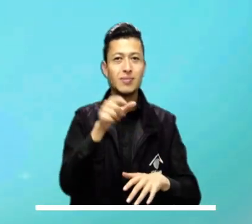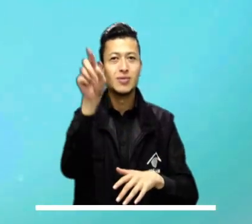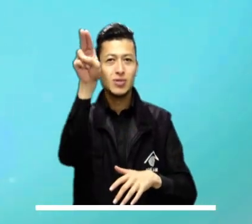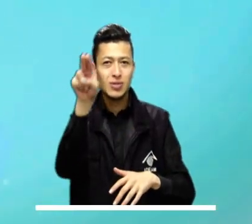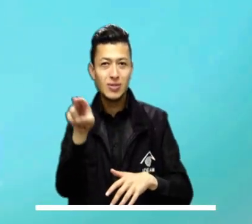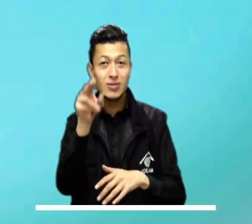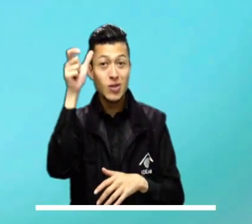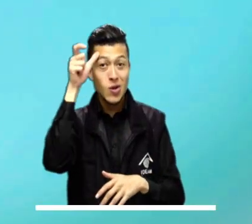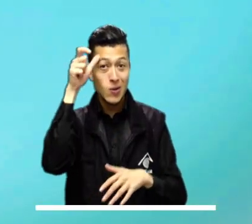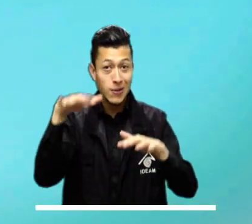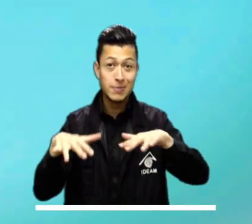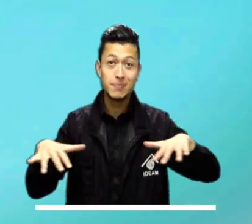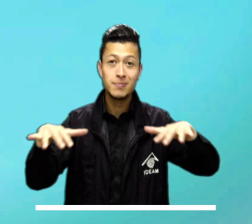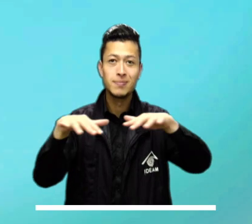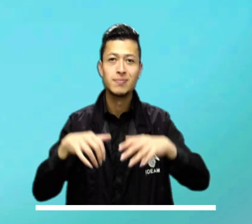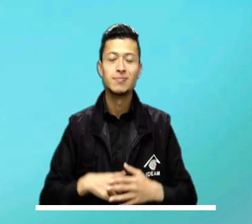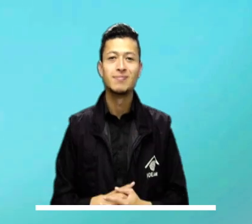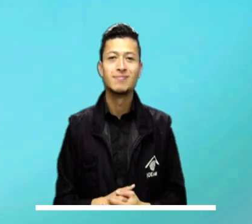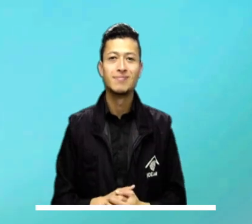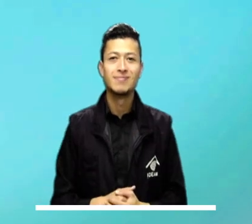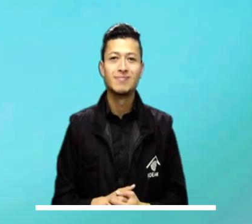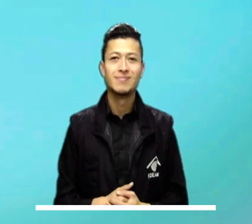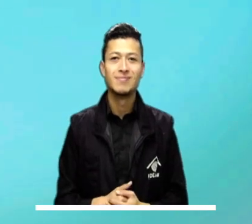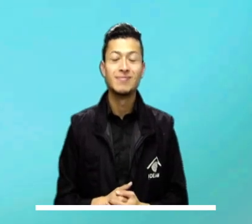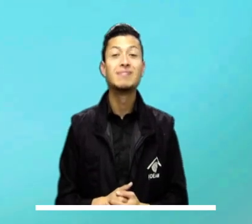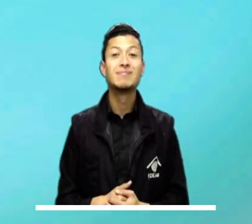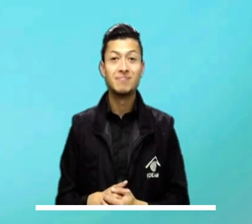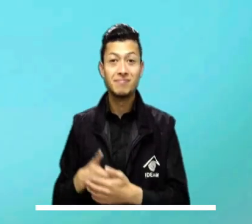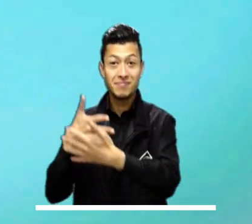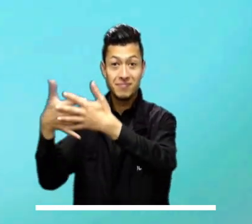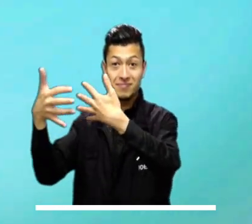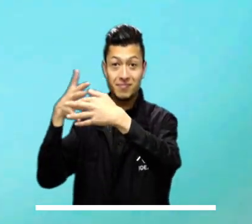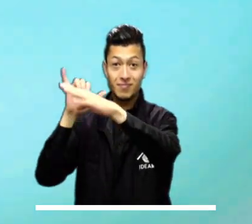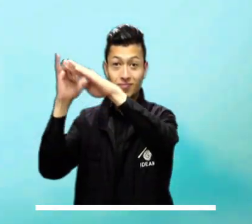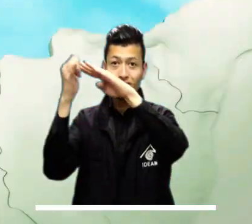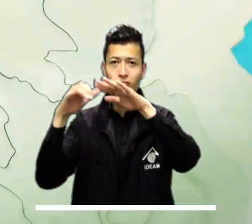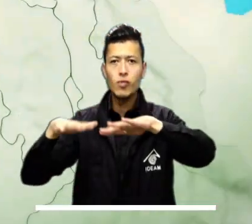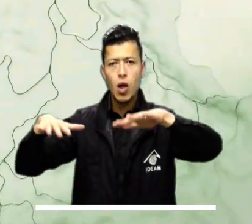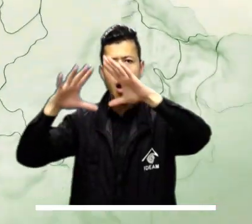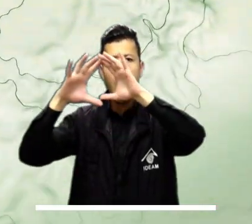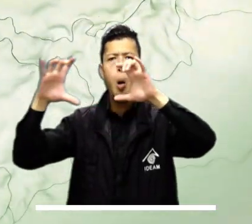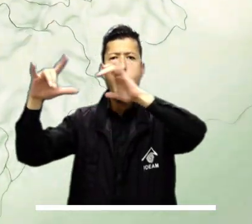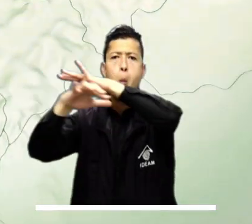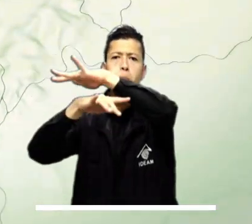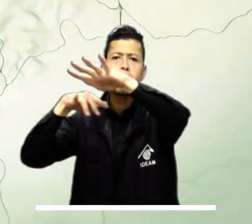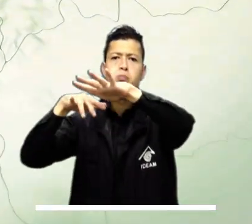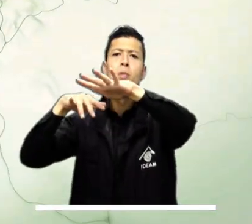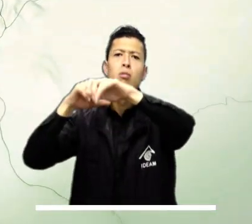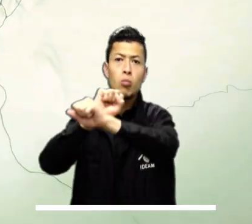El archipiélago tendrá presencia de algunas nubes, pero con tiempo seco durante la mañana.